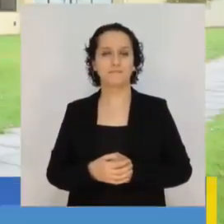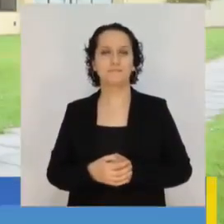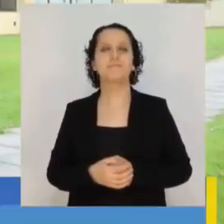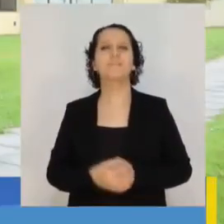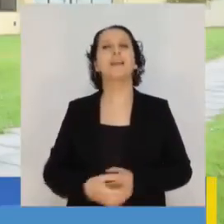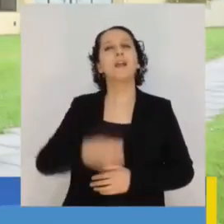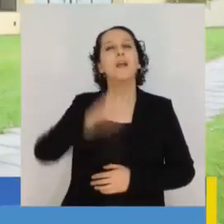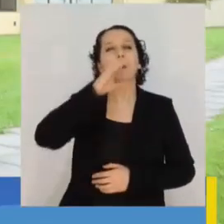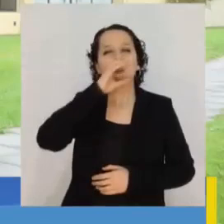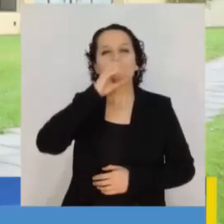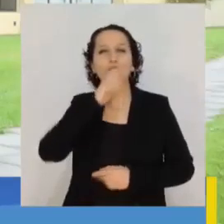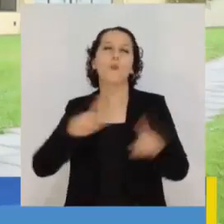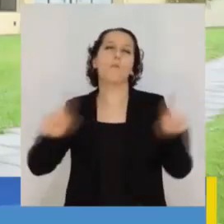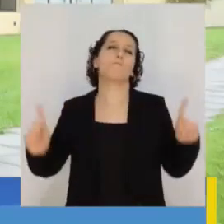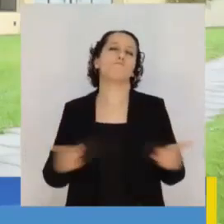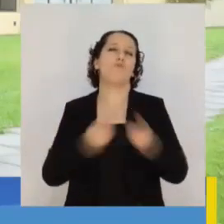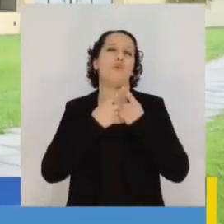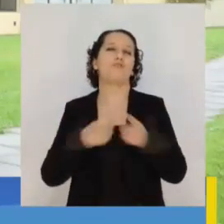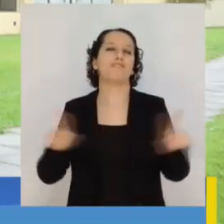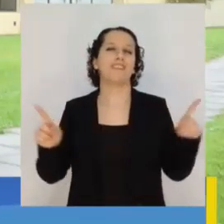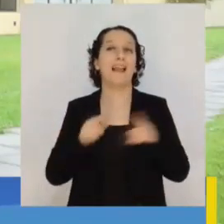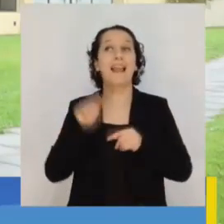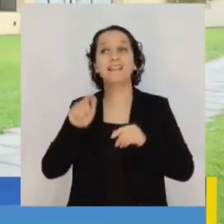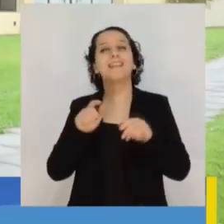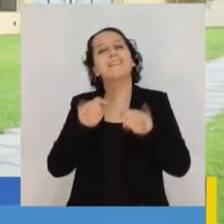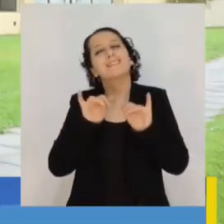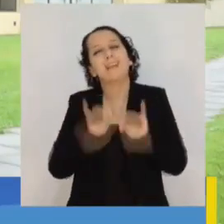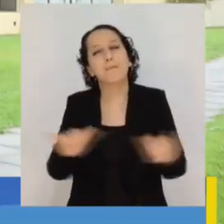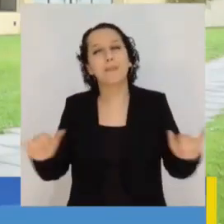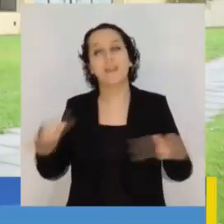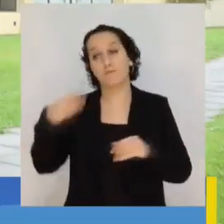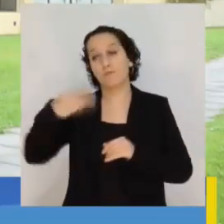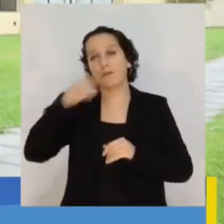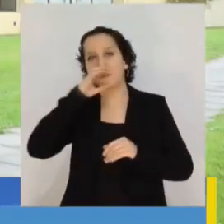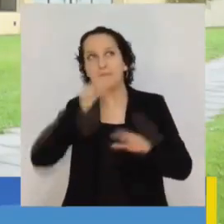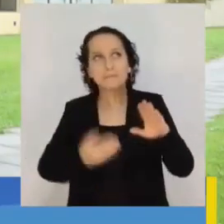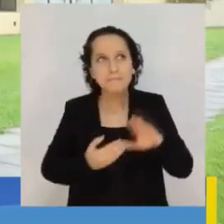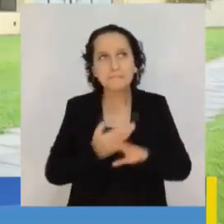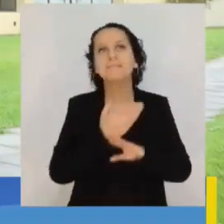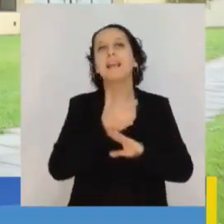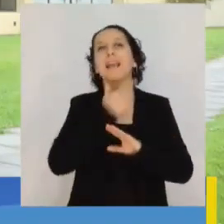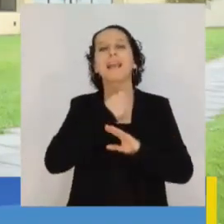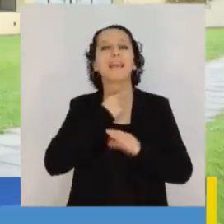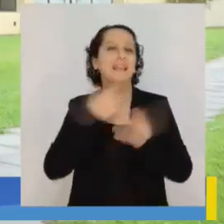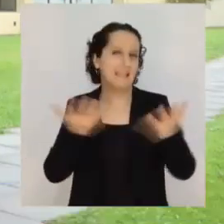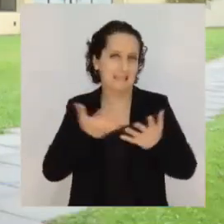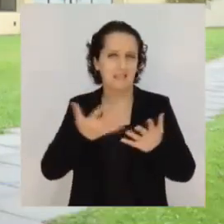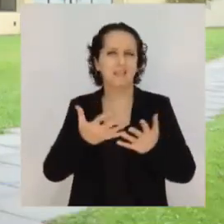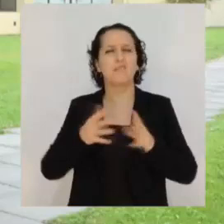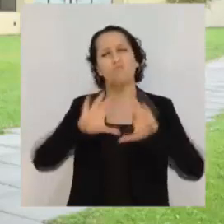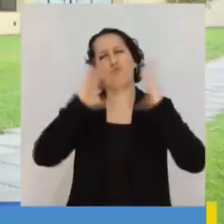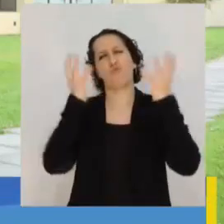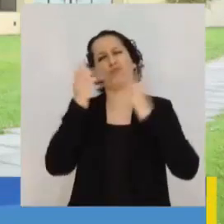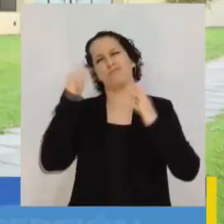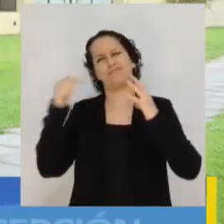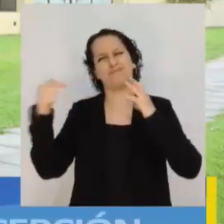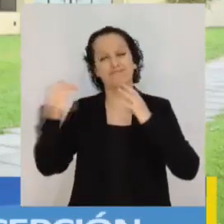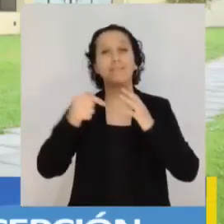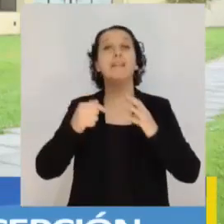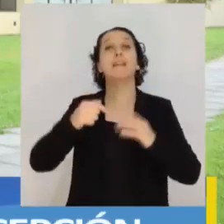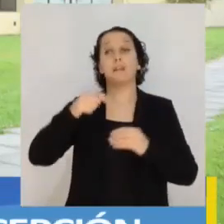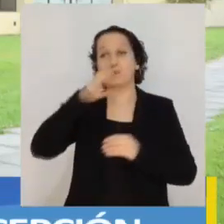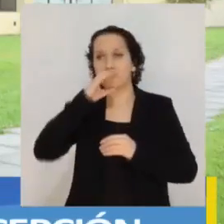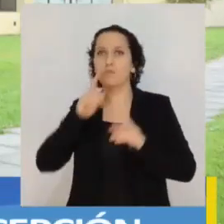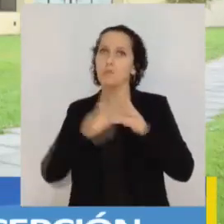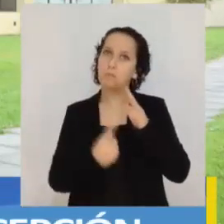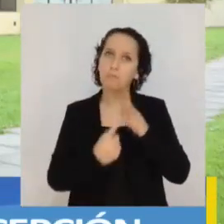Concepción Musical es la campaña impulsada por el municipio penquista para postular a Concepción como ciudad creativa de la